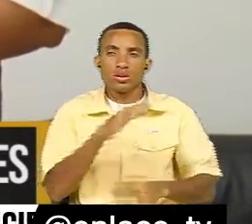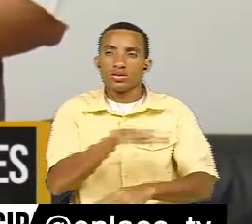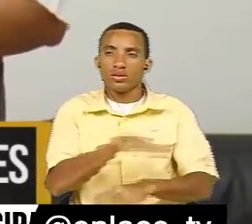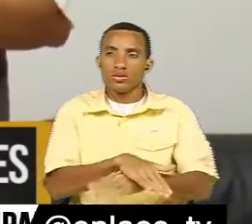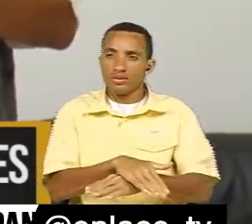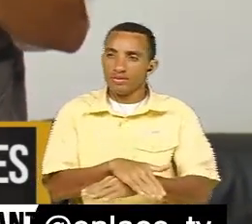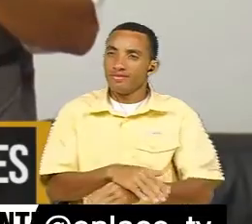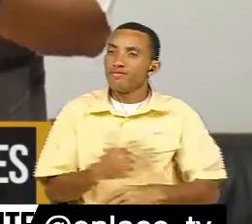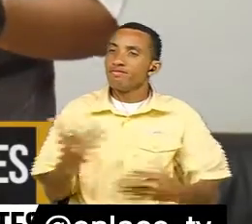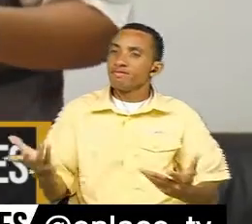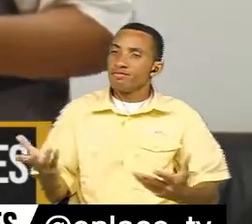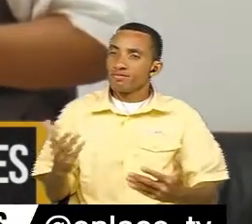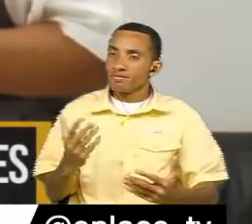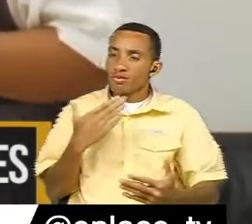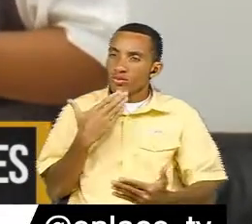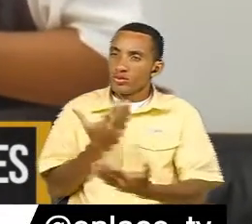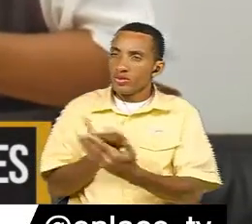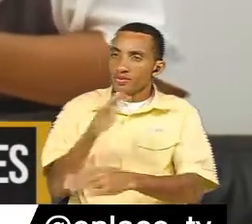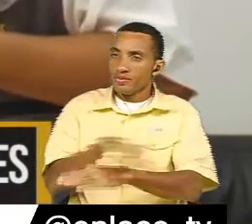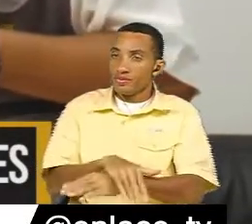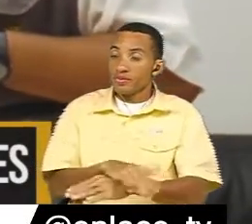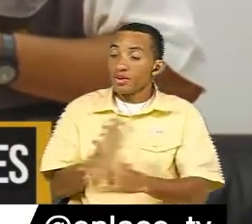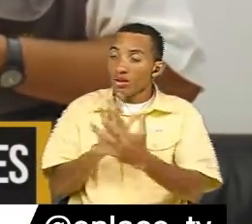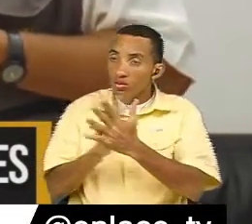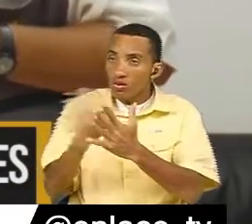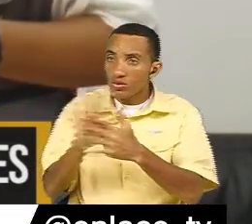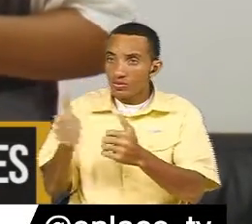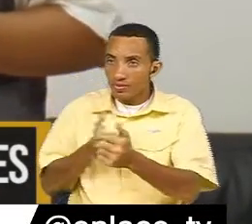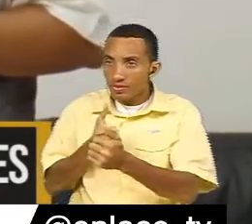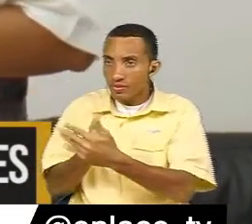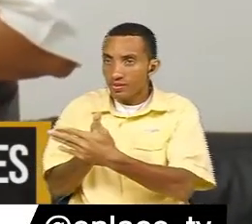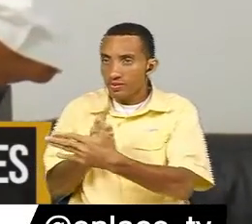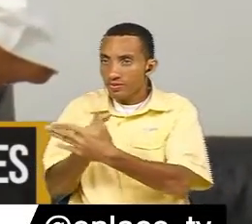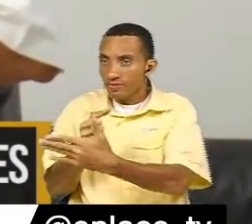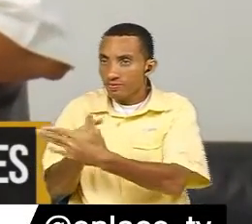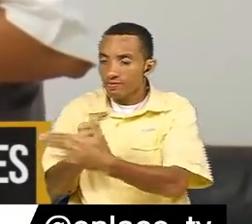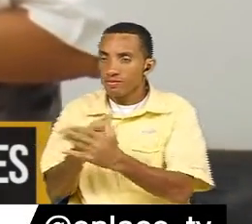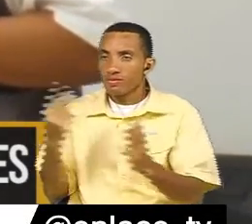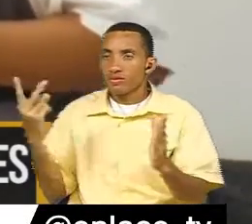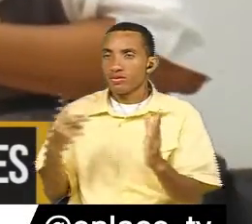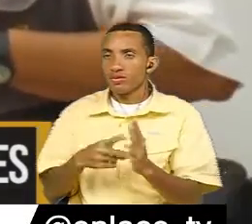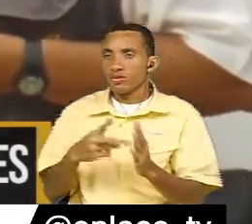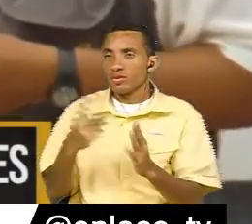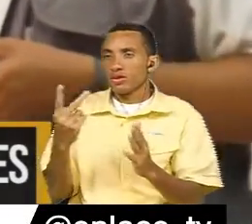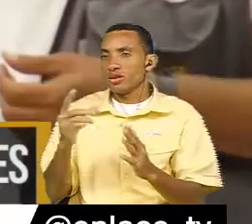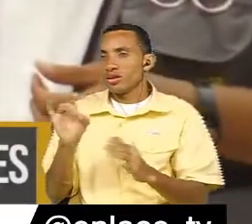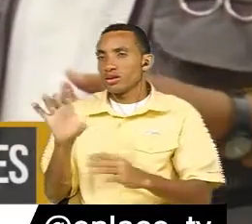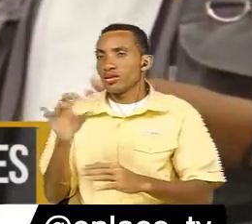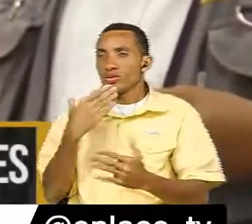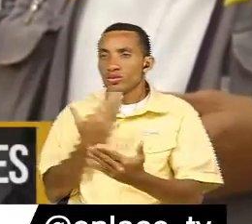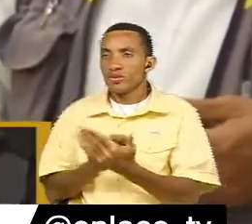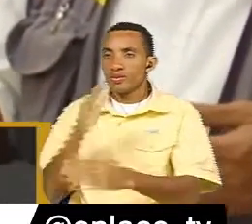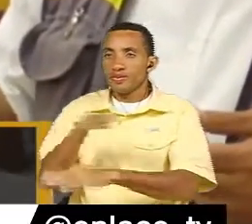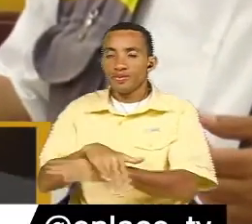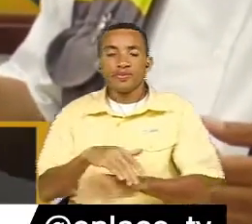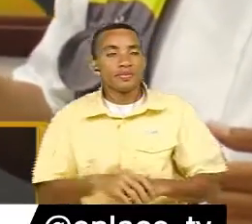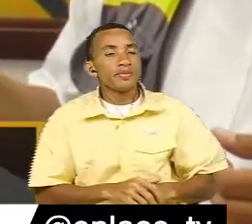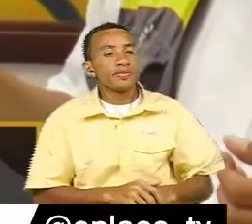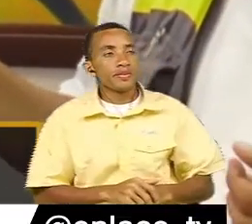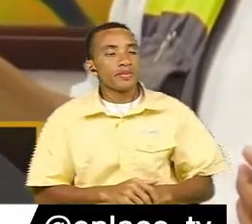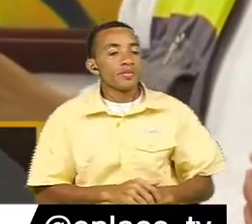Señora Contralora, usted presenta un primer informe de la gestión fiscal 2015. ¿Cuáles son esos resultados? Nuevamente, buenas tardes. Bueno, muy